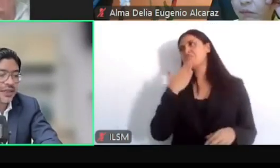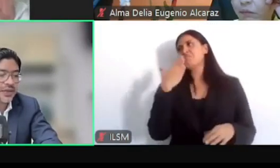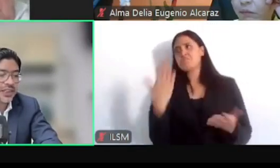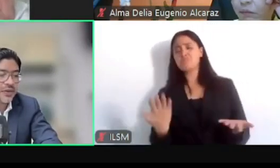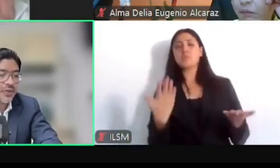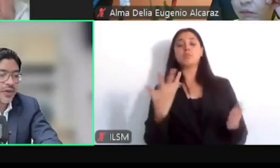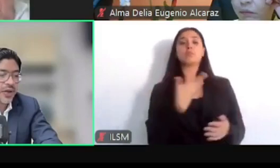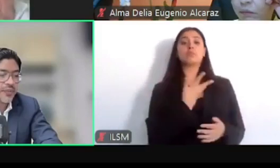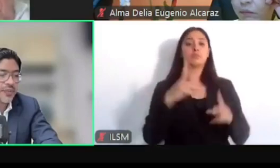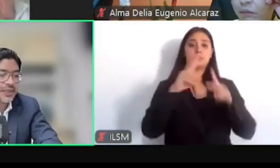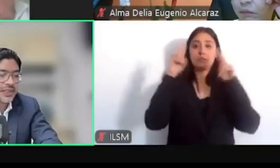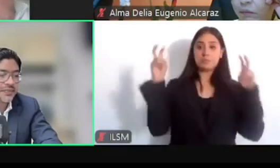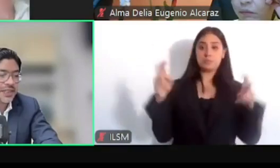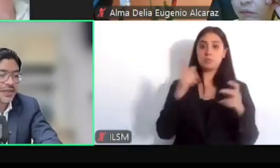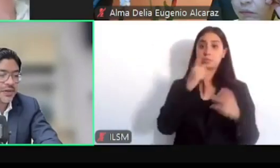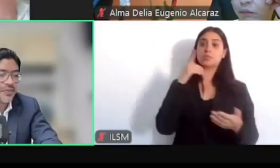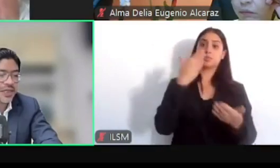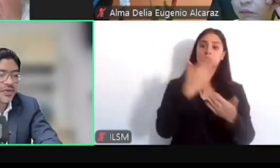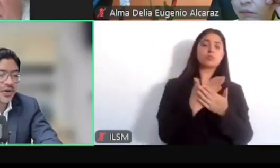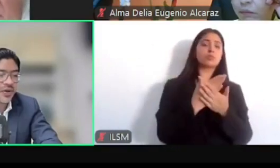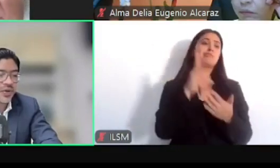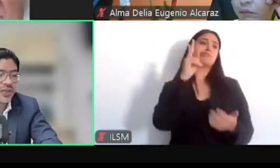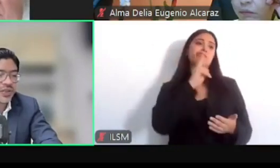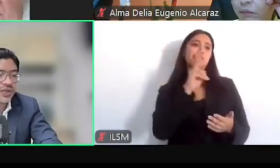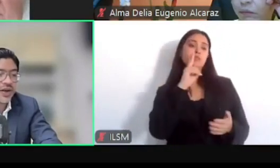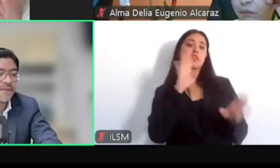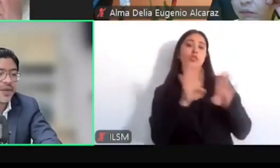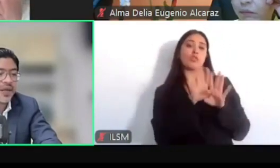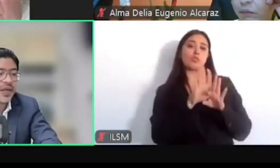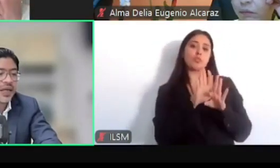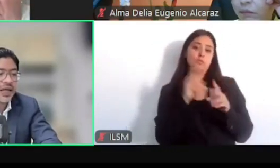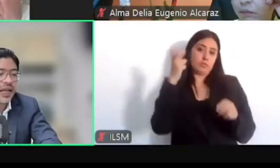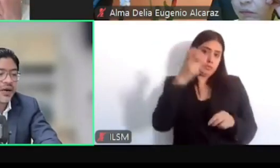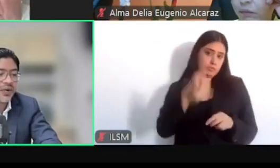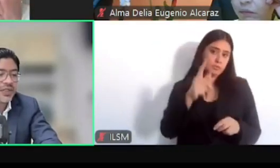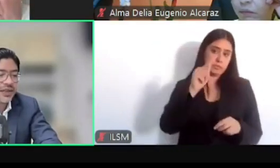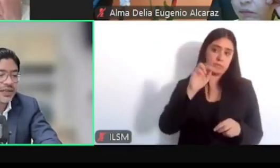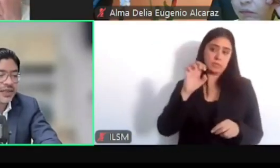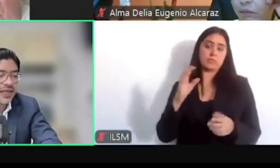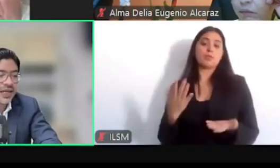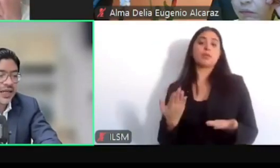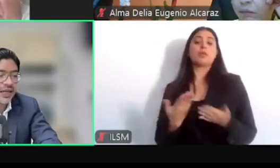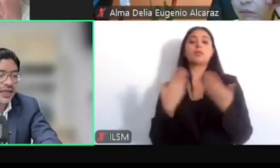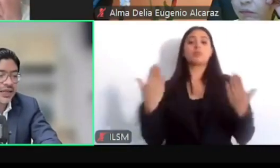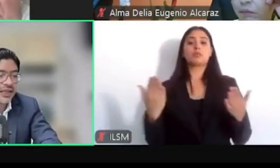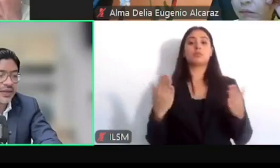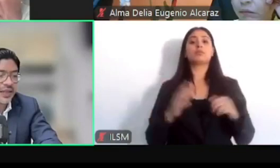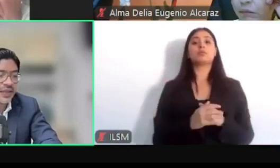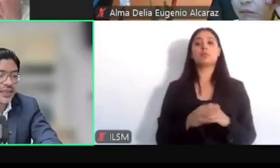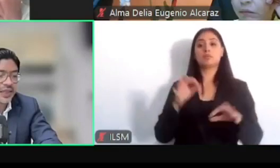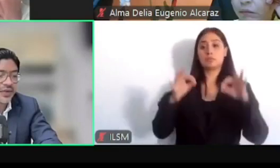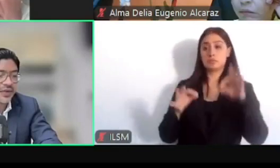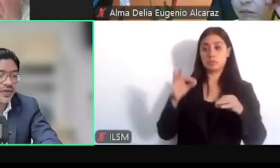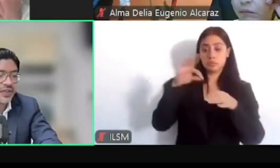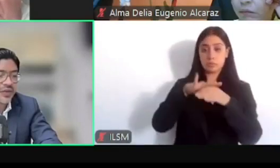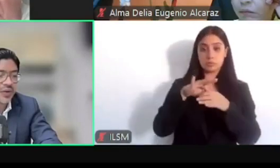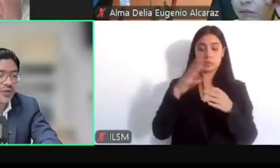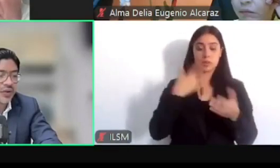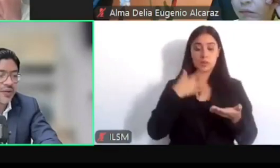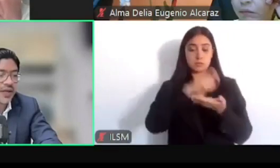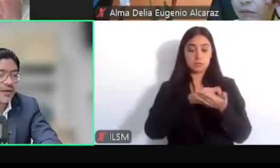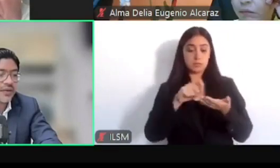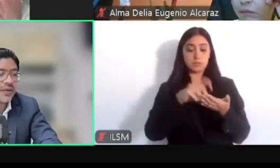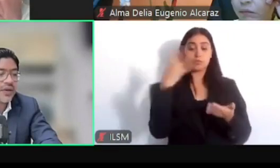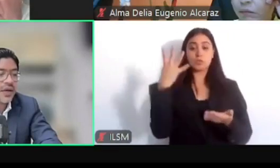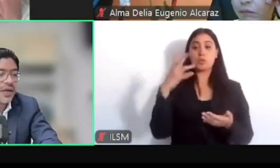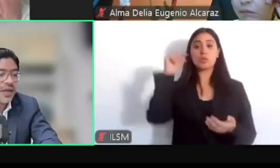determinación que se propone no pasa a desapercibido para este órgano jurisdiccional que la enjuician señala y acredita que mediante escrito de fecha 4